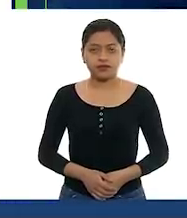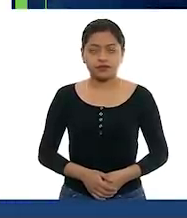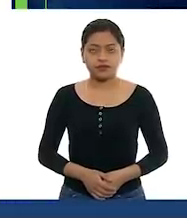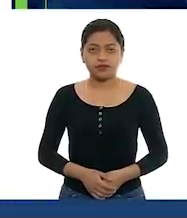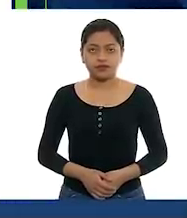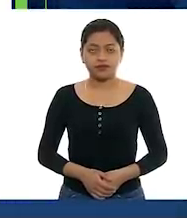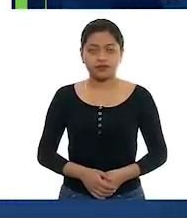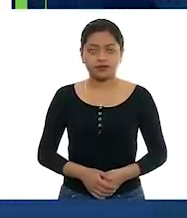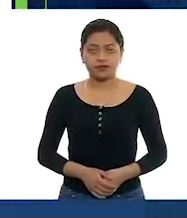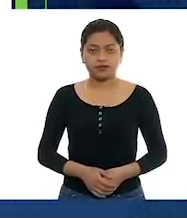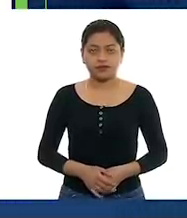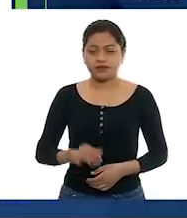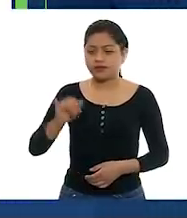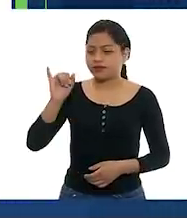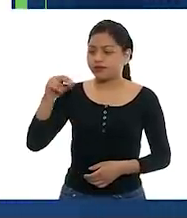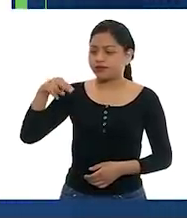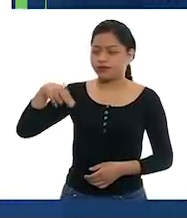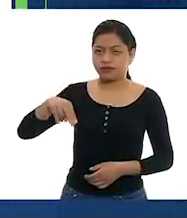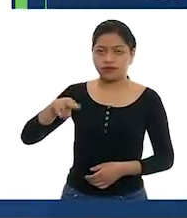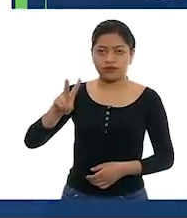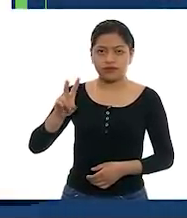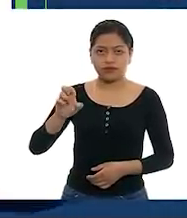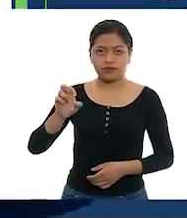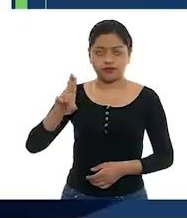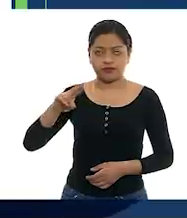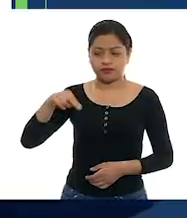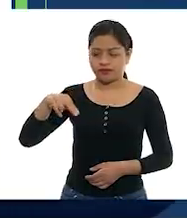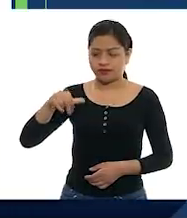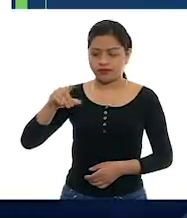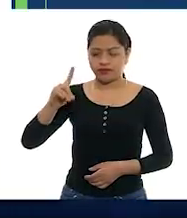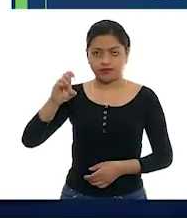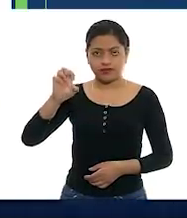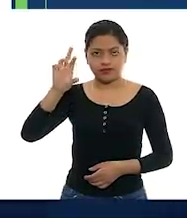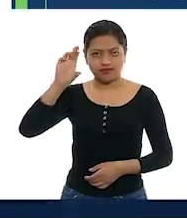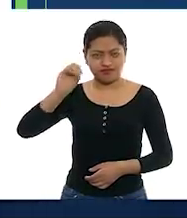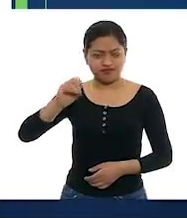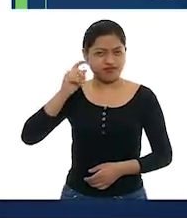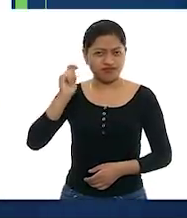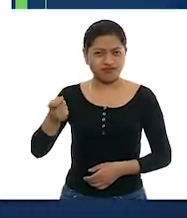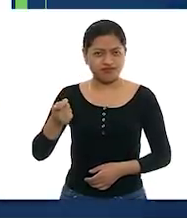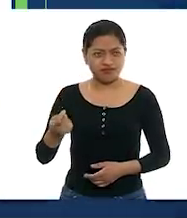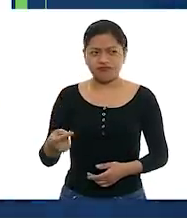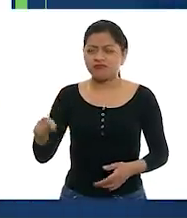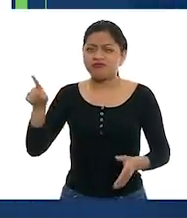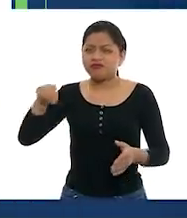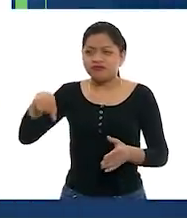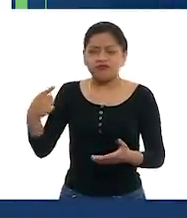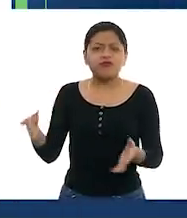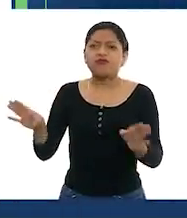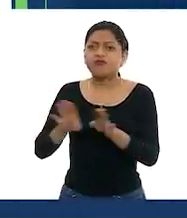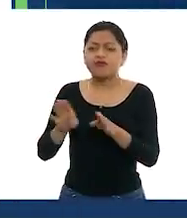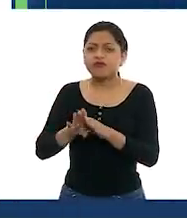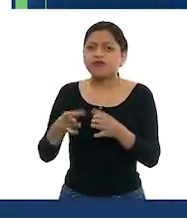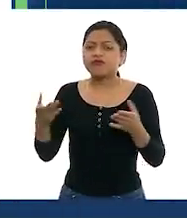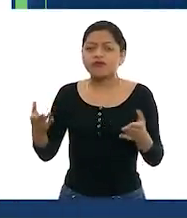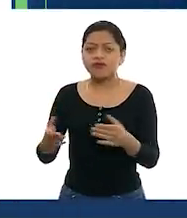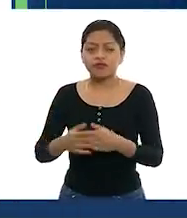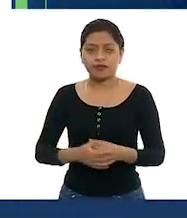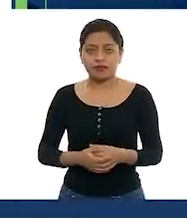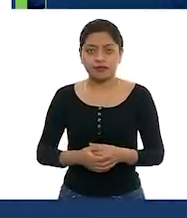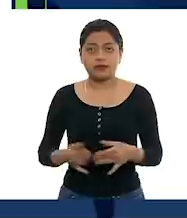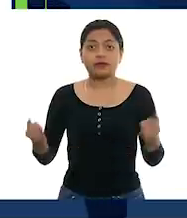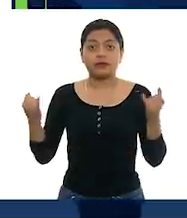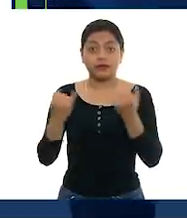¿Qué es un invernadero? ¿Cómo funciona un invernadero? ¿Y por qué